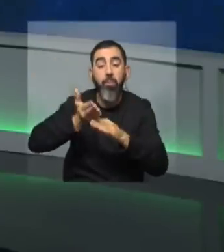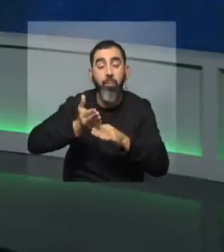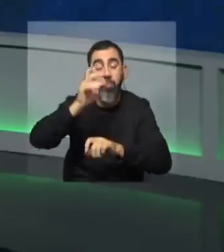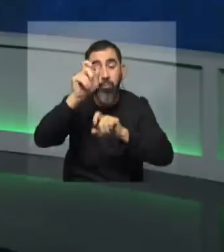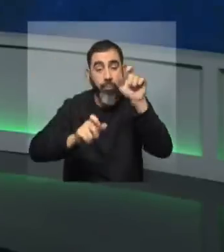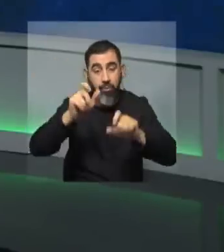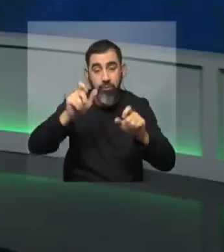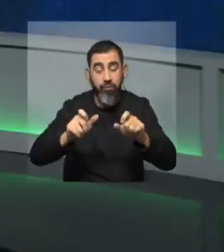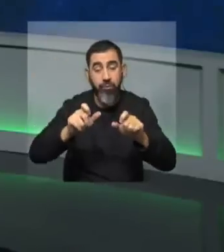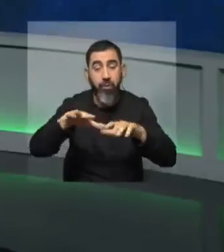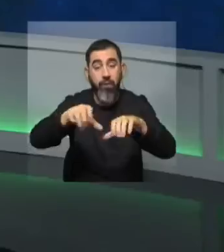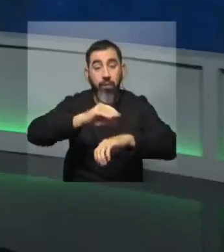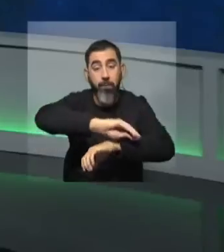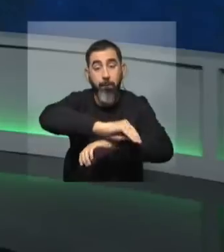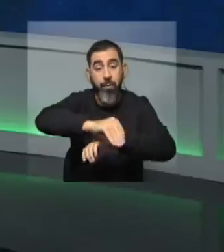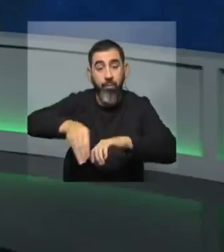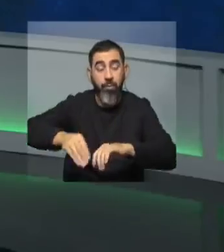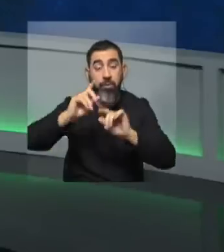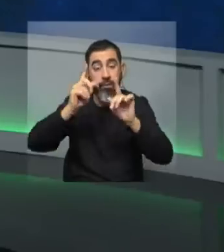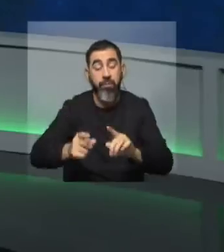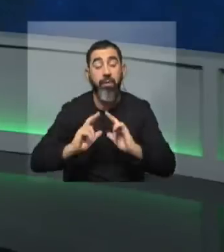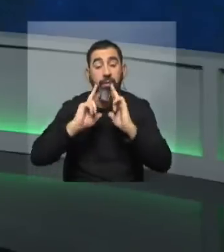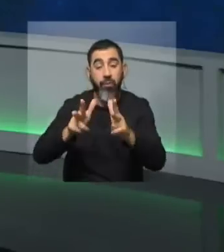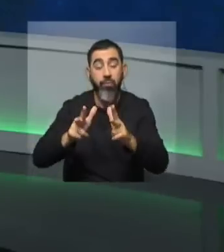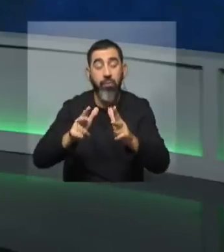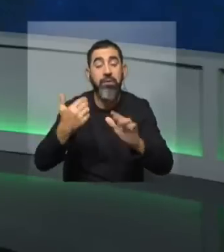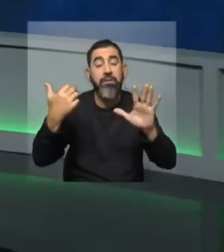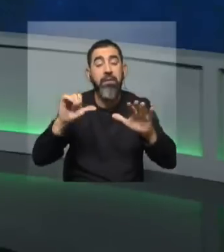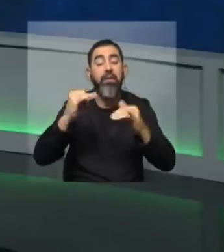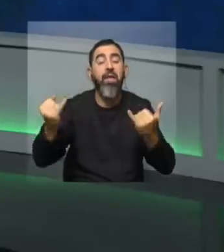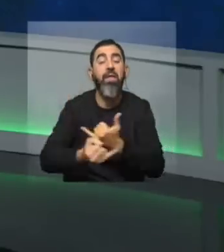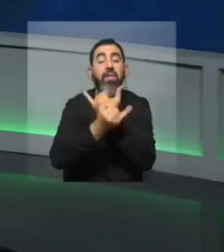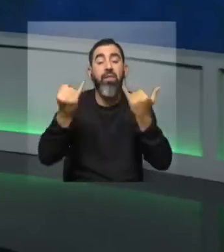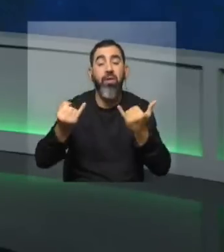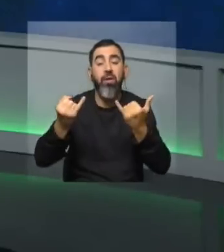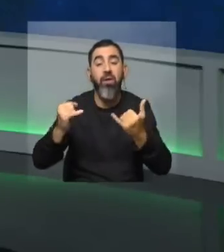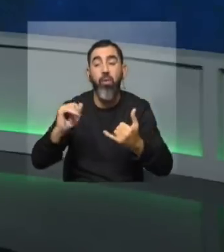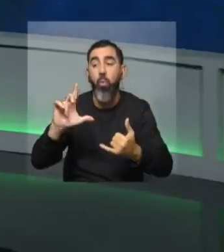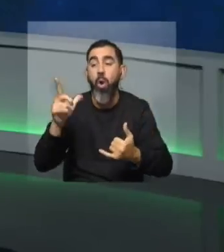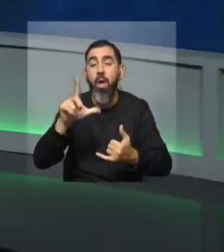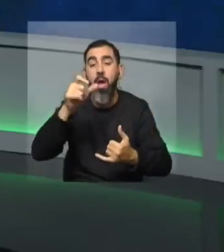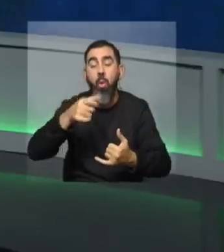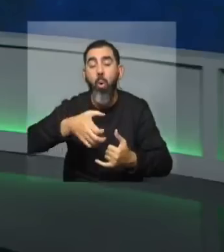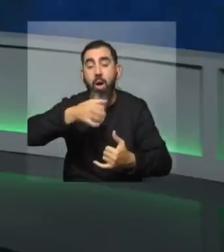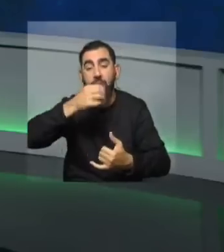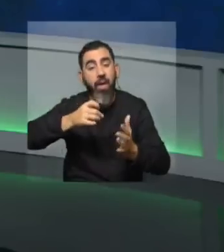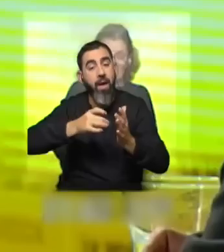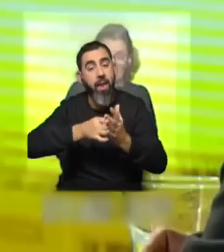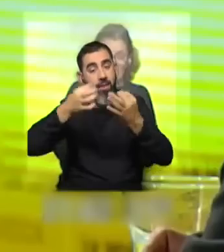uruguayos que viven en el área metropolitana, que además dijo el dirigente hace 60 días que reciben agua que no es